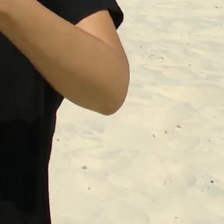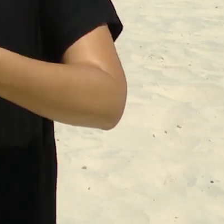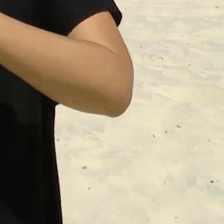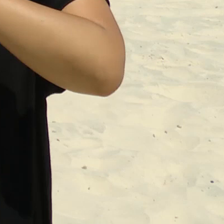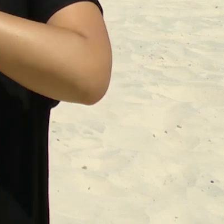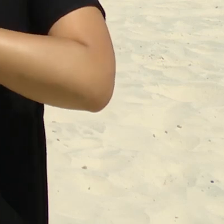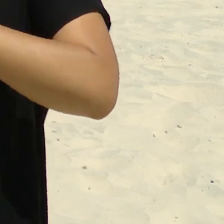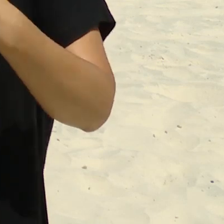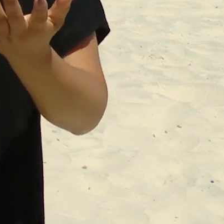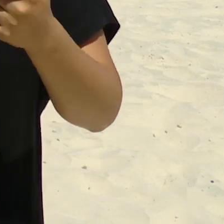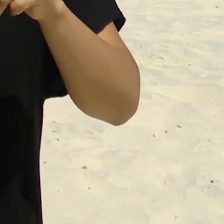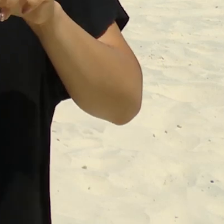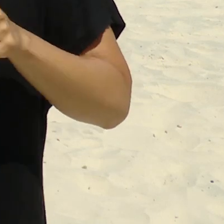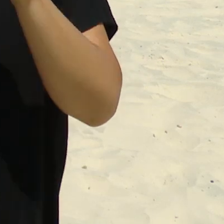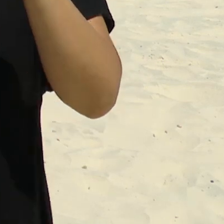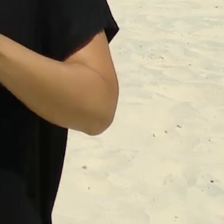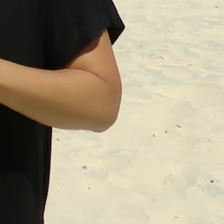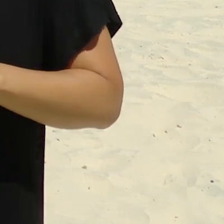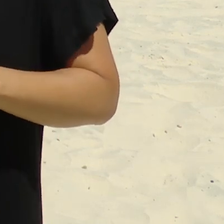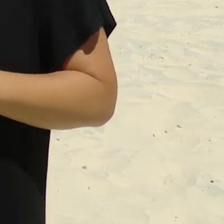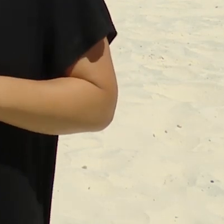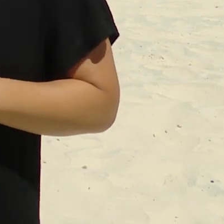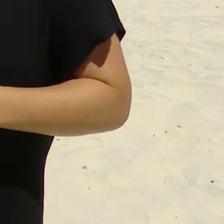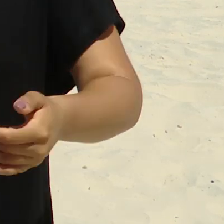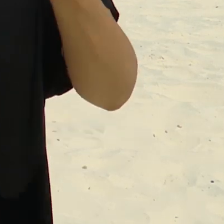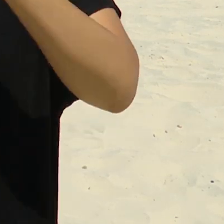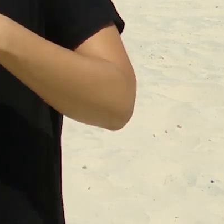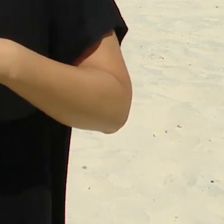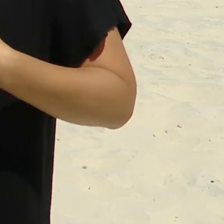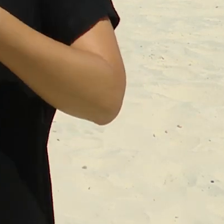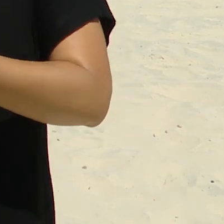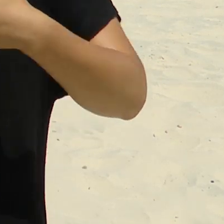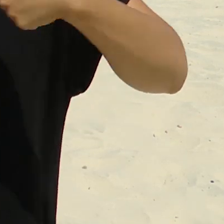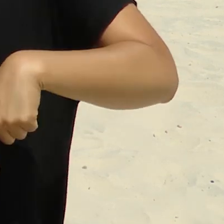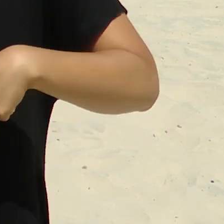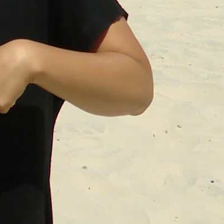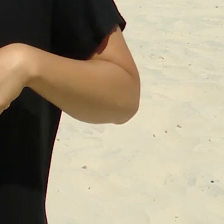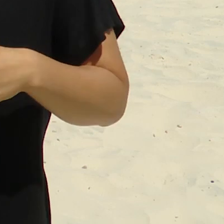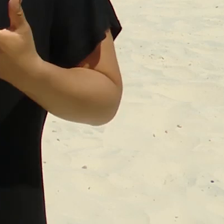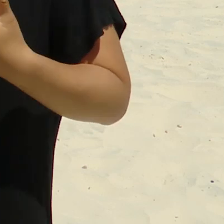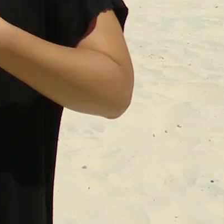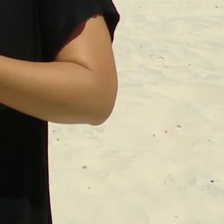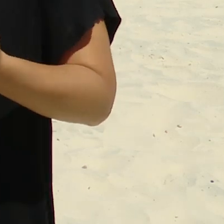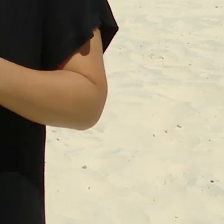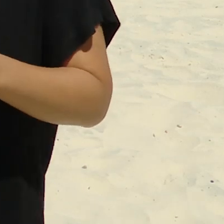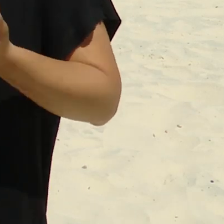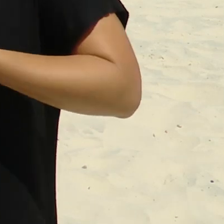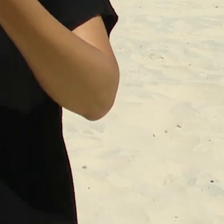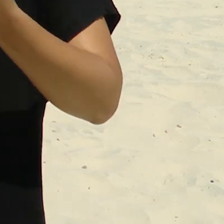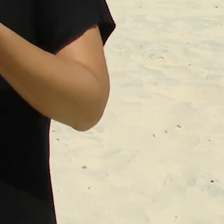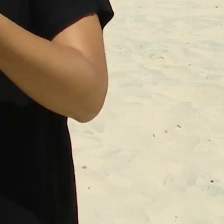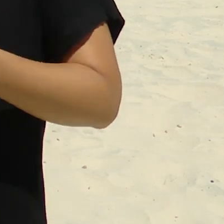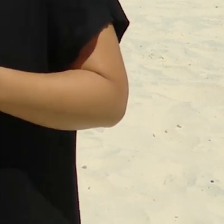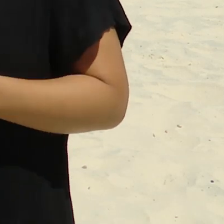accesible, apoyando a los usuarios de Pan de Azúcar, desde parte del municipio, con lo que es el traslado, y bueno, y a la